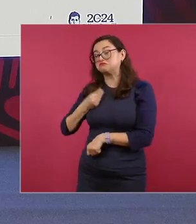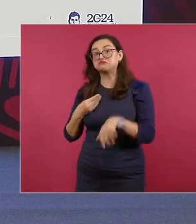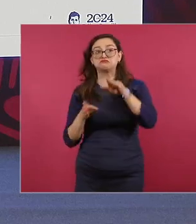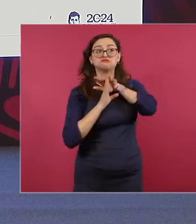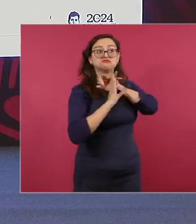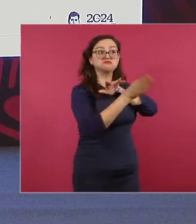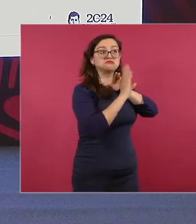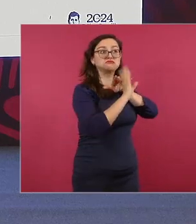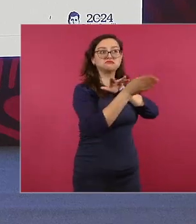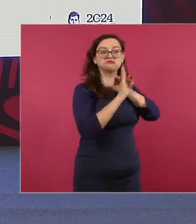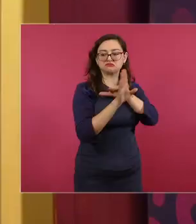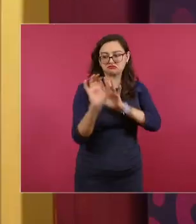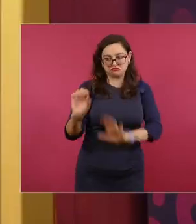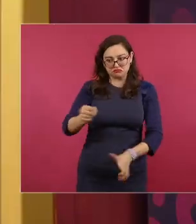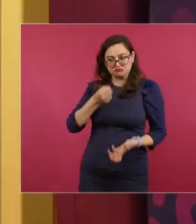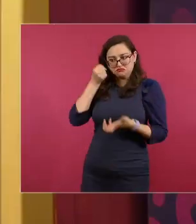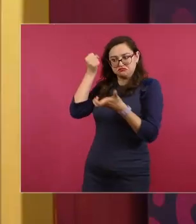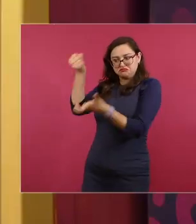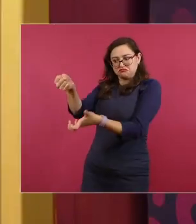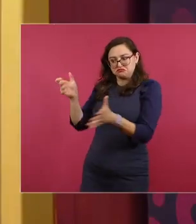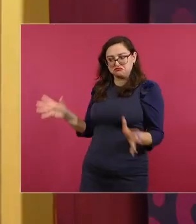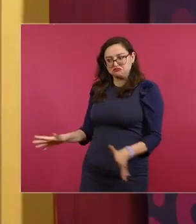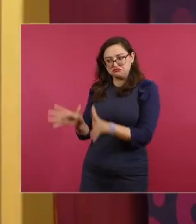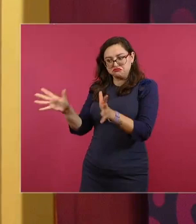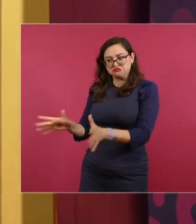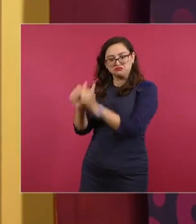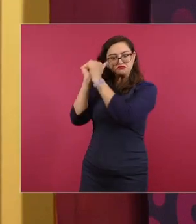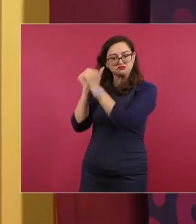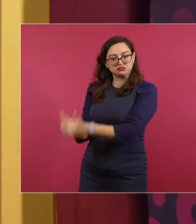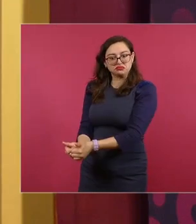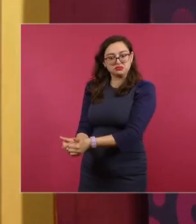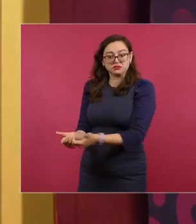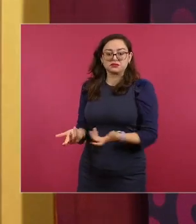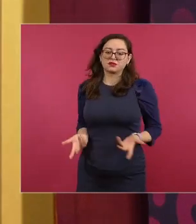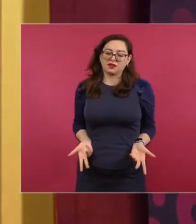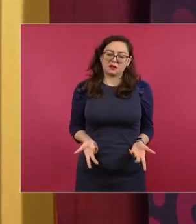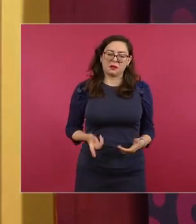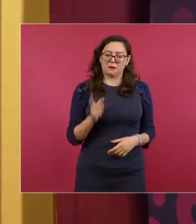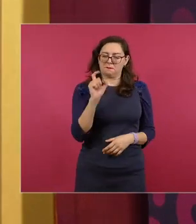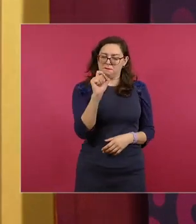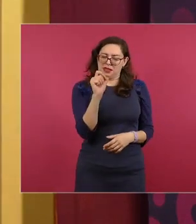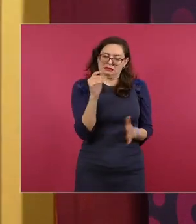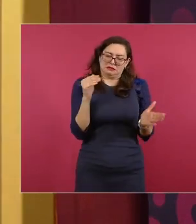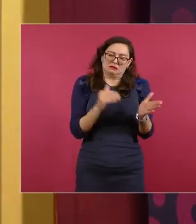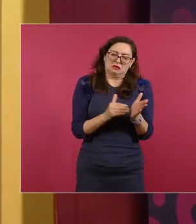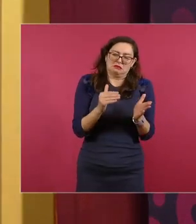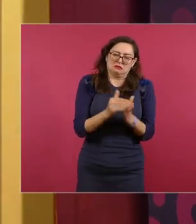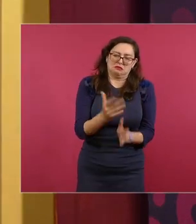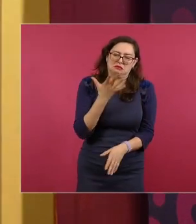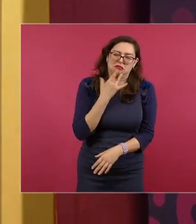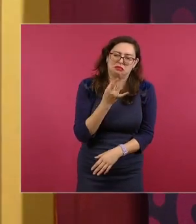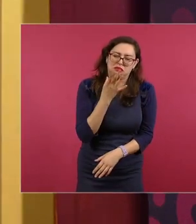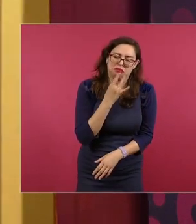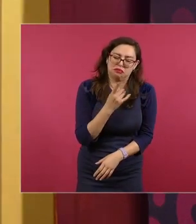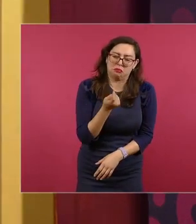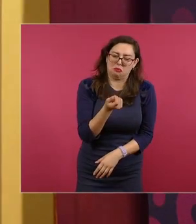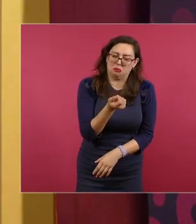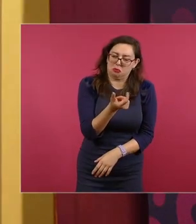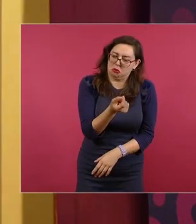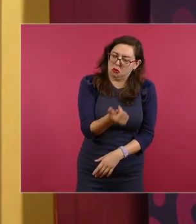a emigrar. Y que no me digan que es poco, porque acaban de autorizar 90 mil millones de